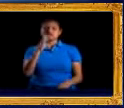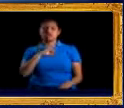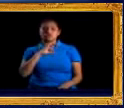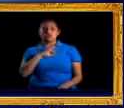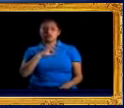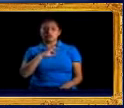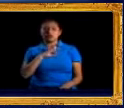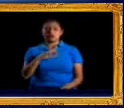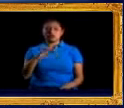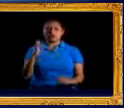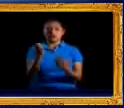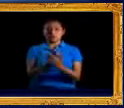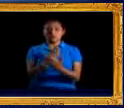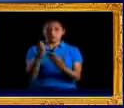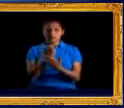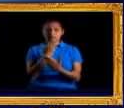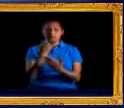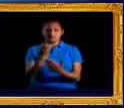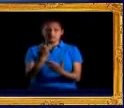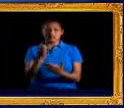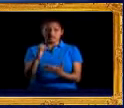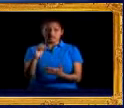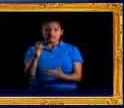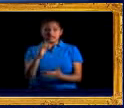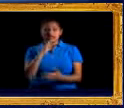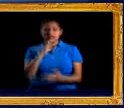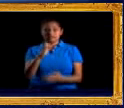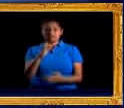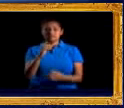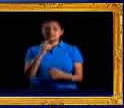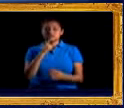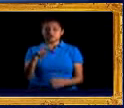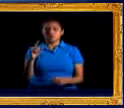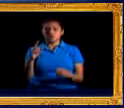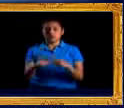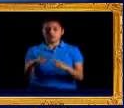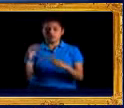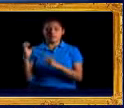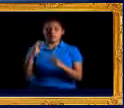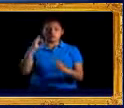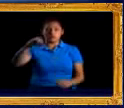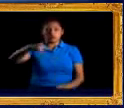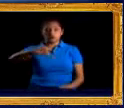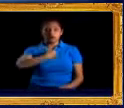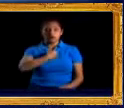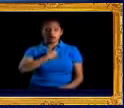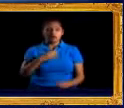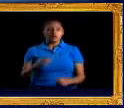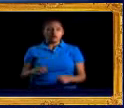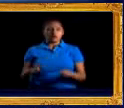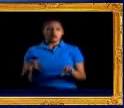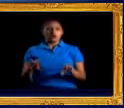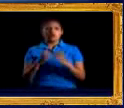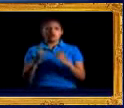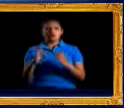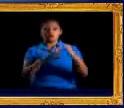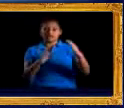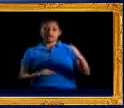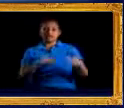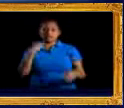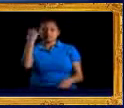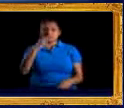sociopolítico-económico. Es revelado incluso por el apóstol Juan, pone sus raíces espirituales como la